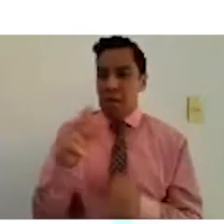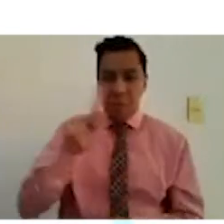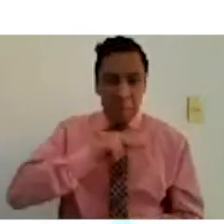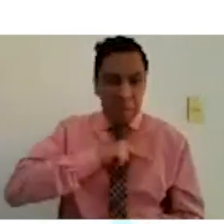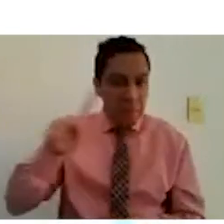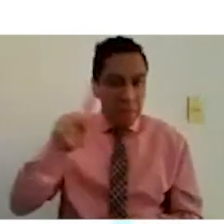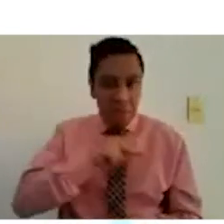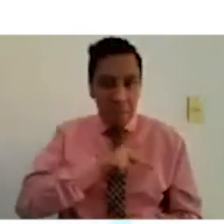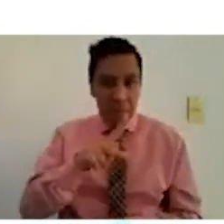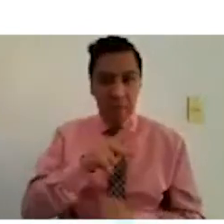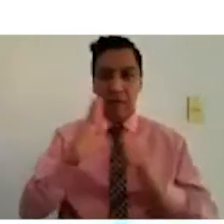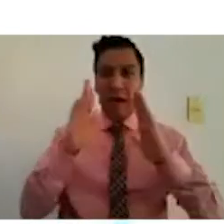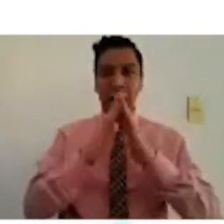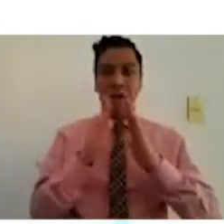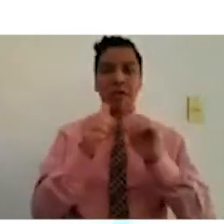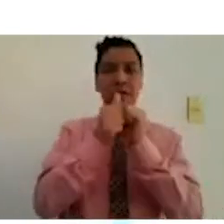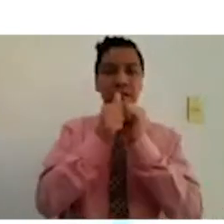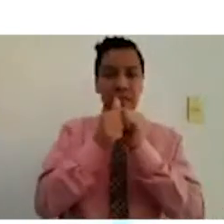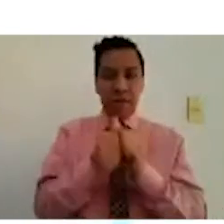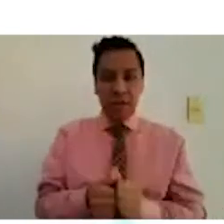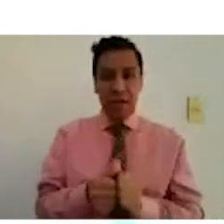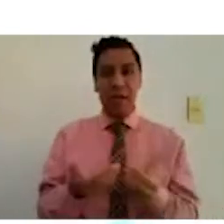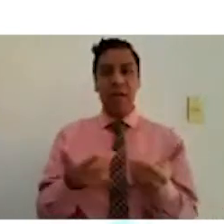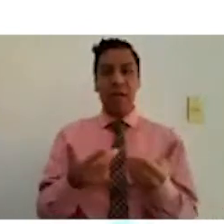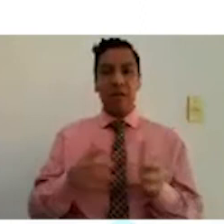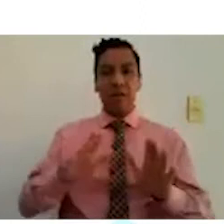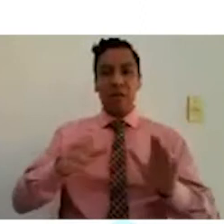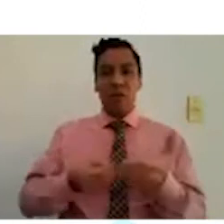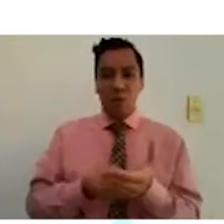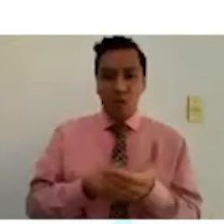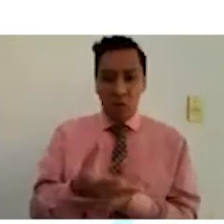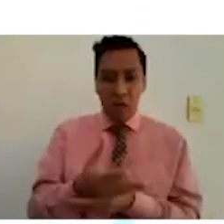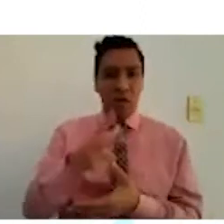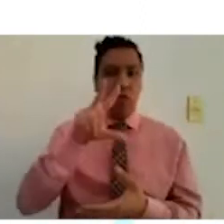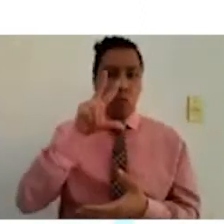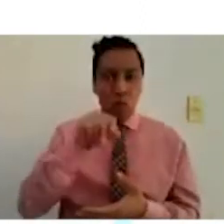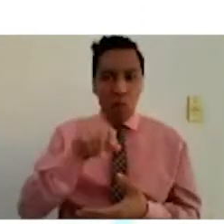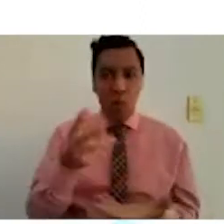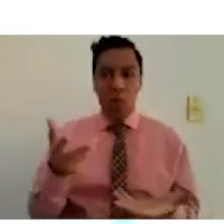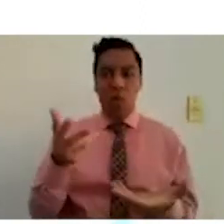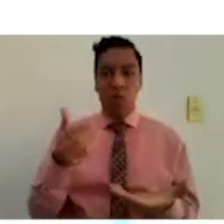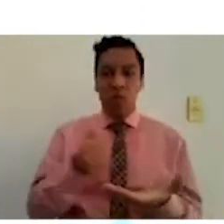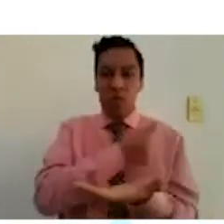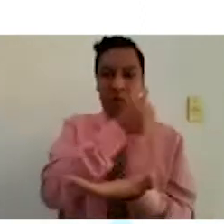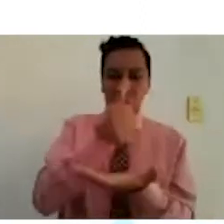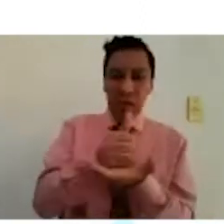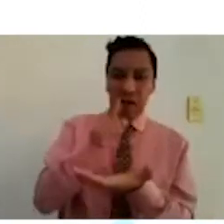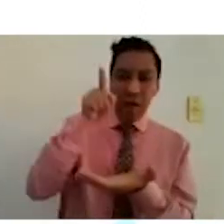esta película, como en una ciudad como la de Westfalia, el problema de la